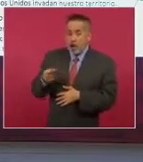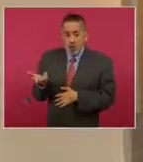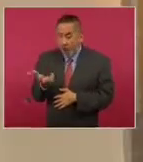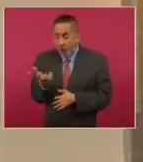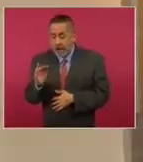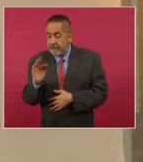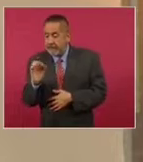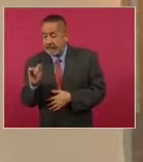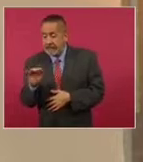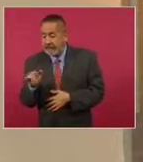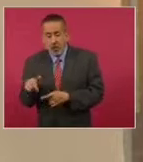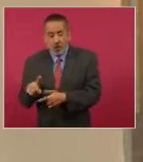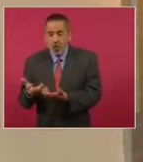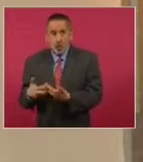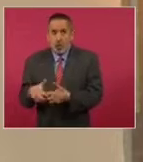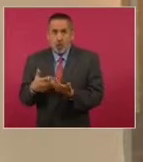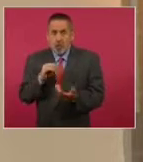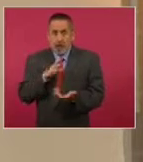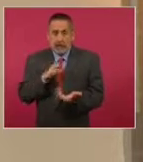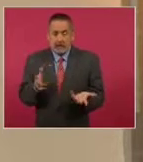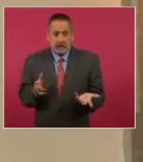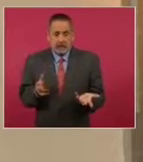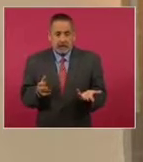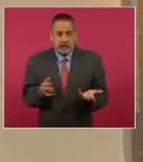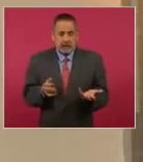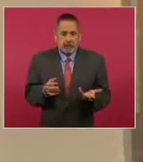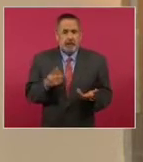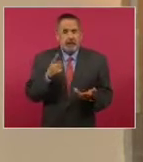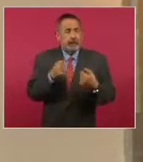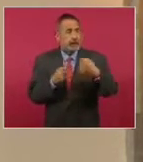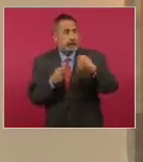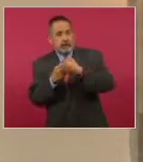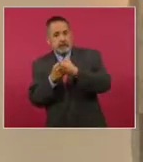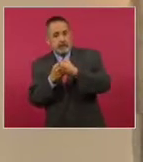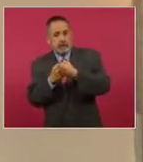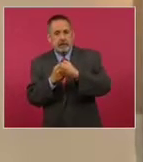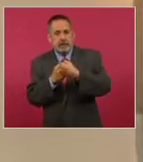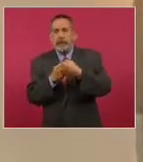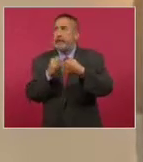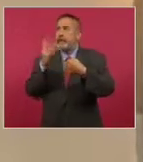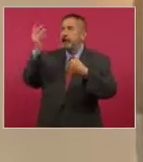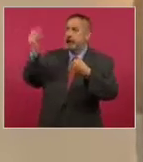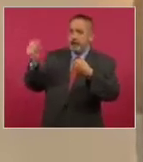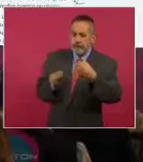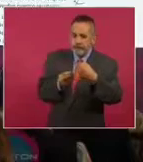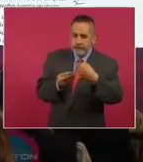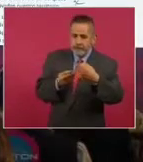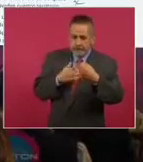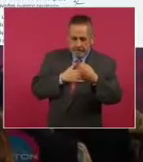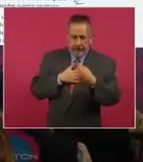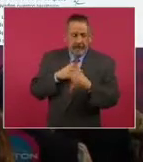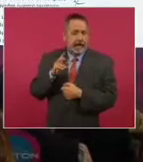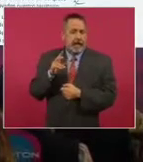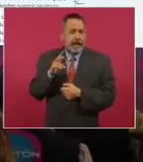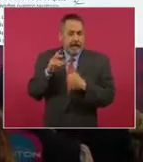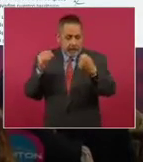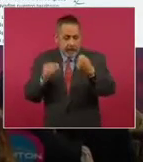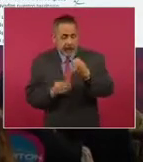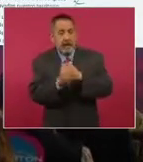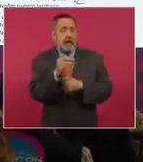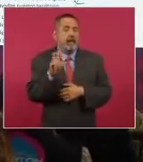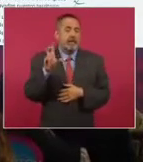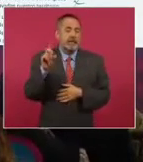fentanilo y que por nuestra frontera solo ingresa el 30% de lo que se